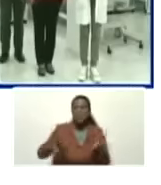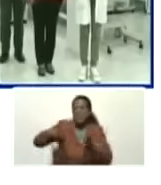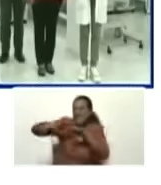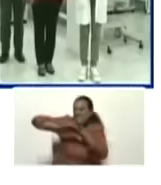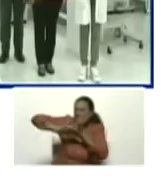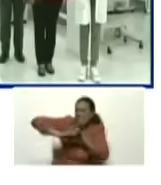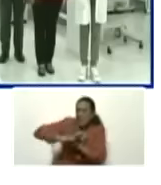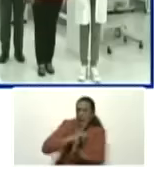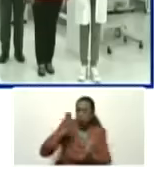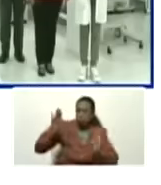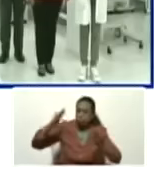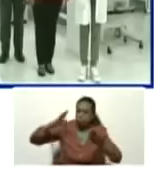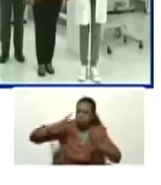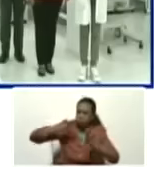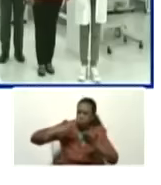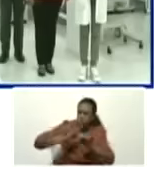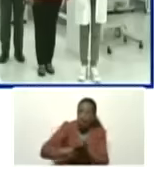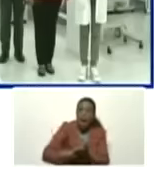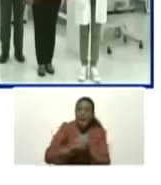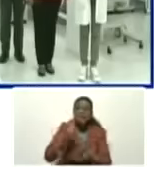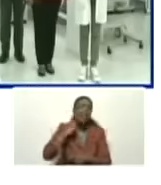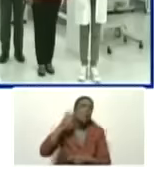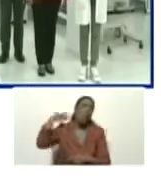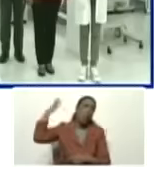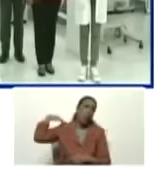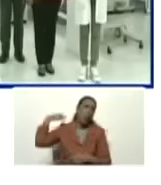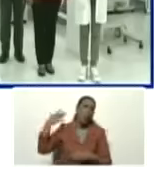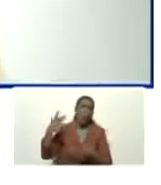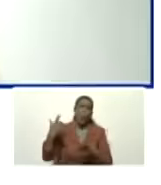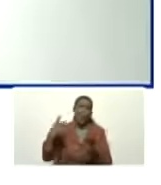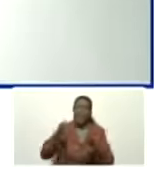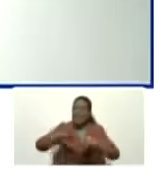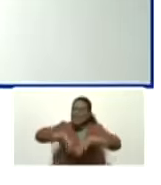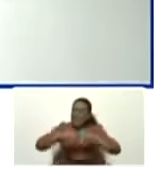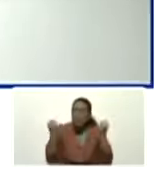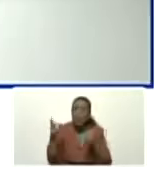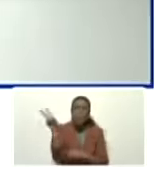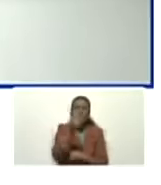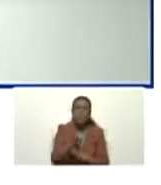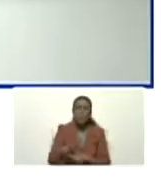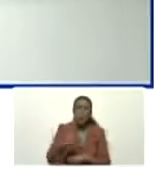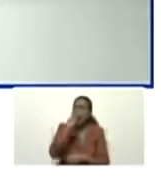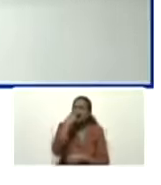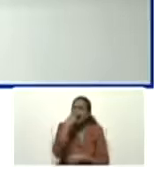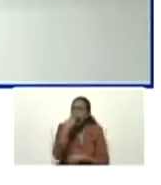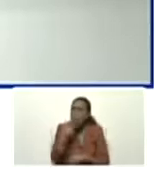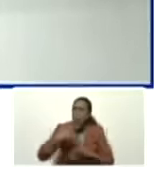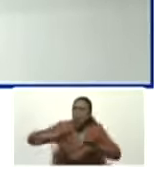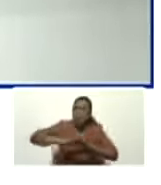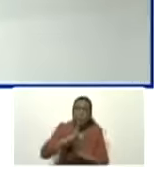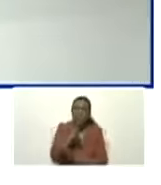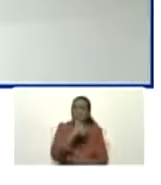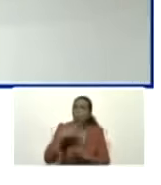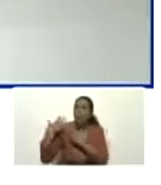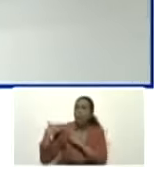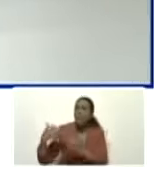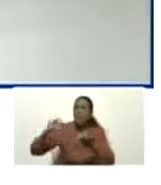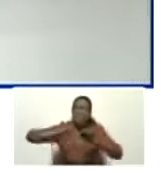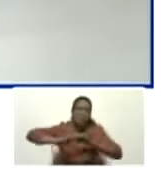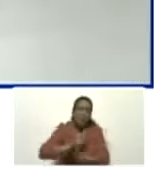extremo, al tiempo de los cavernícolas, querían destruir Venezuela y que se acabara la esperanza y se acabara